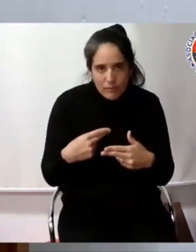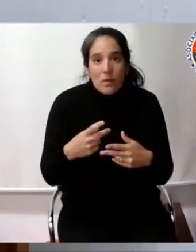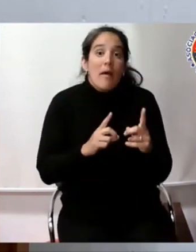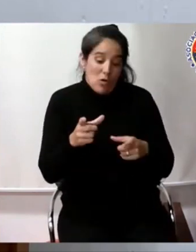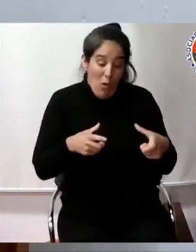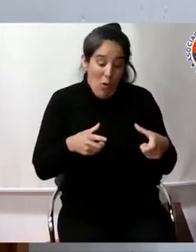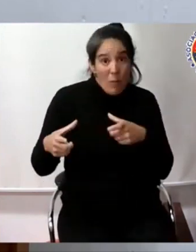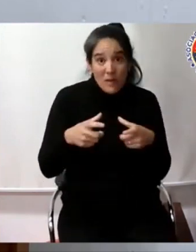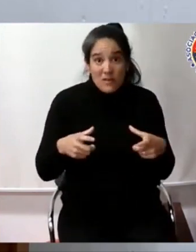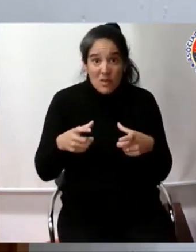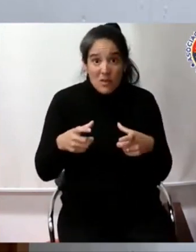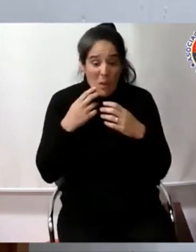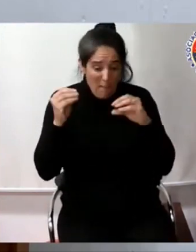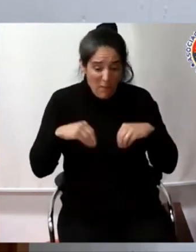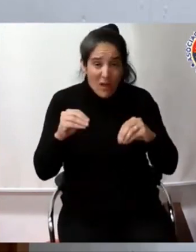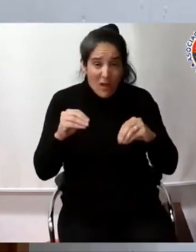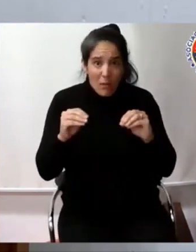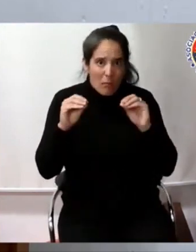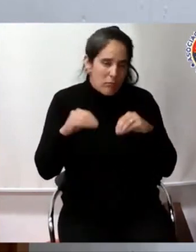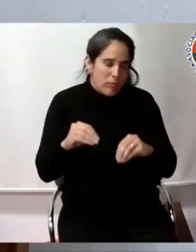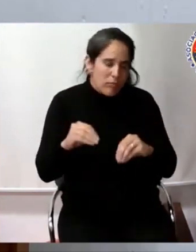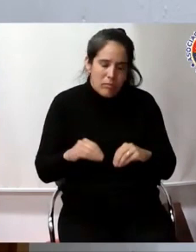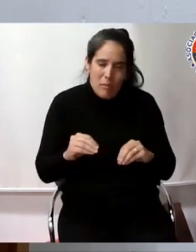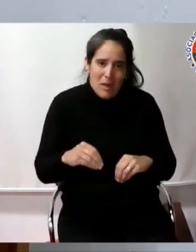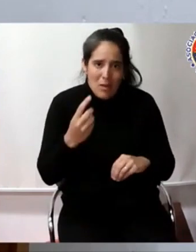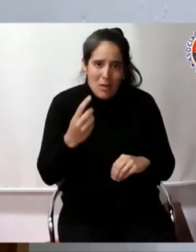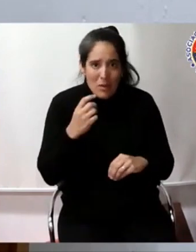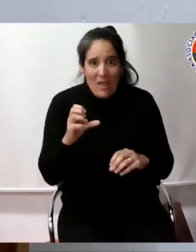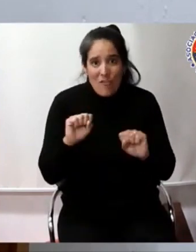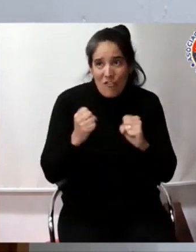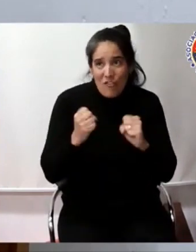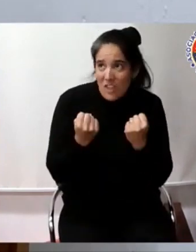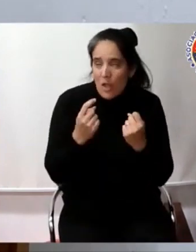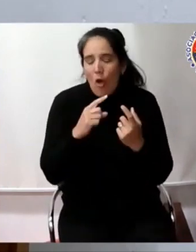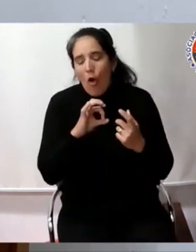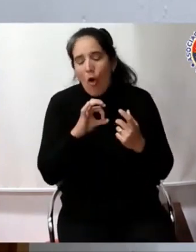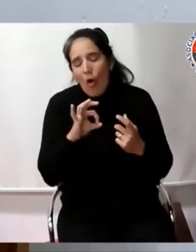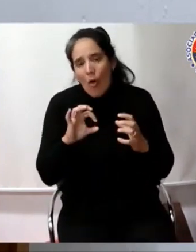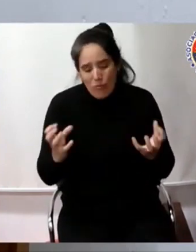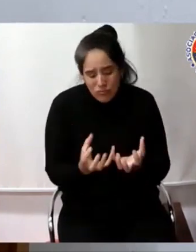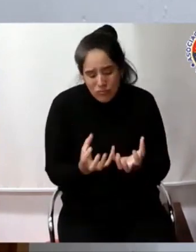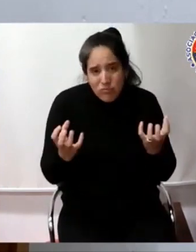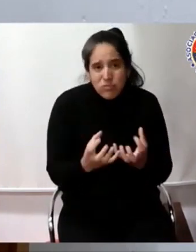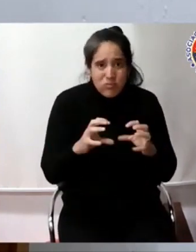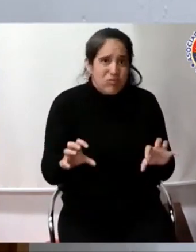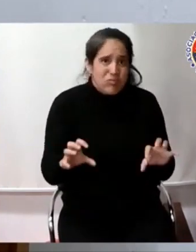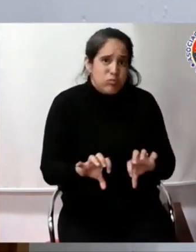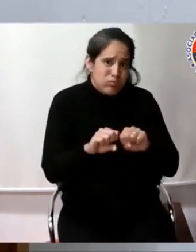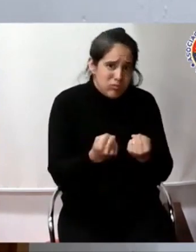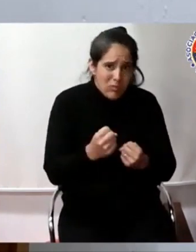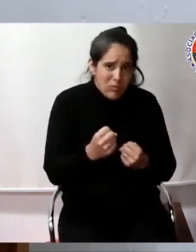que han sufrido pérdidas debido a esta problemática Como por ejemplo en motores los refrigeradores quemados y o